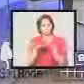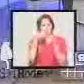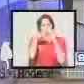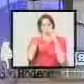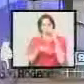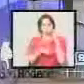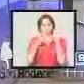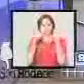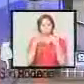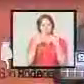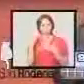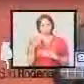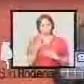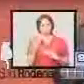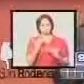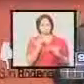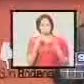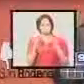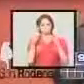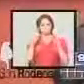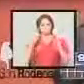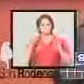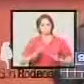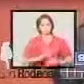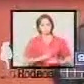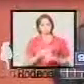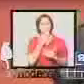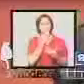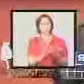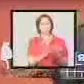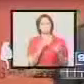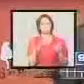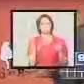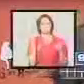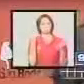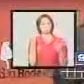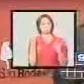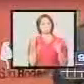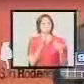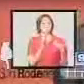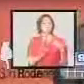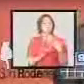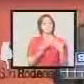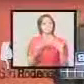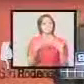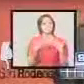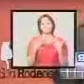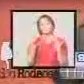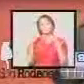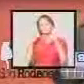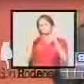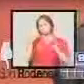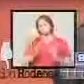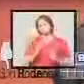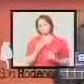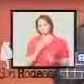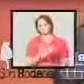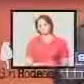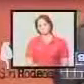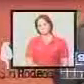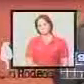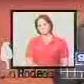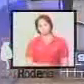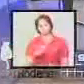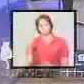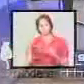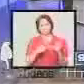el trato es excelente y la rapidez del servicio es excelente. Perfecto, ¿no?